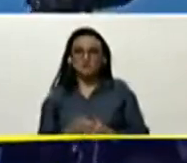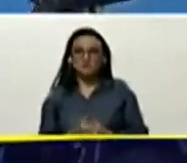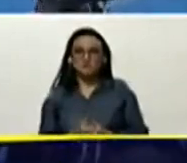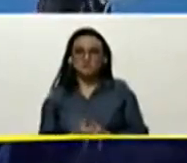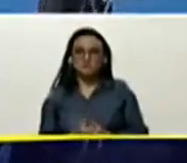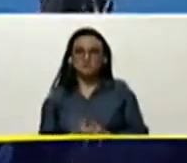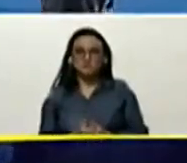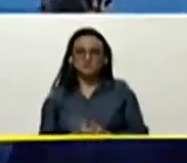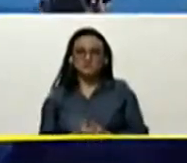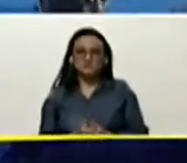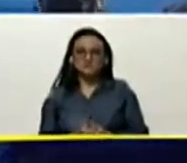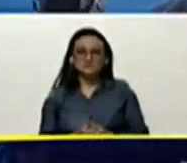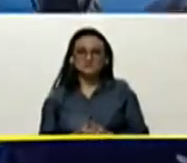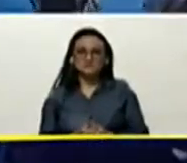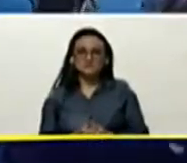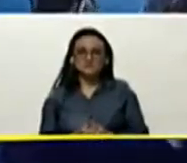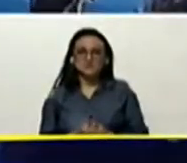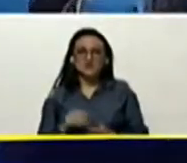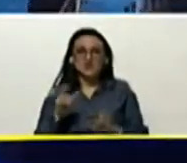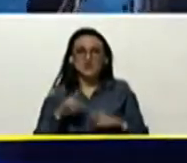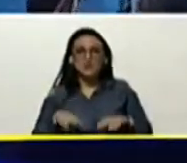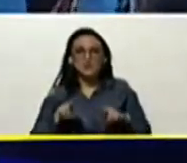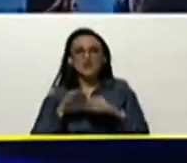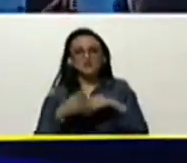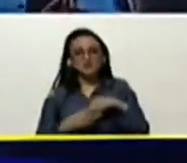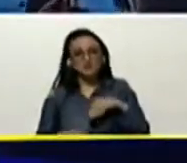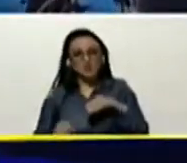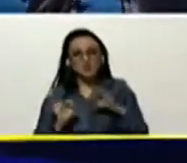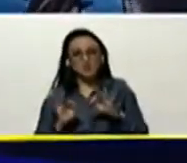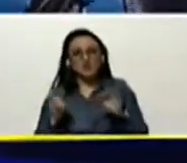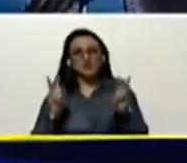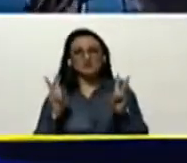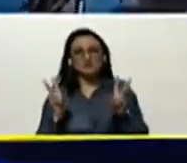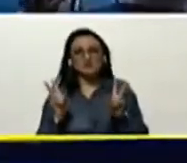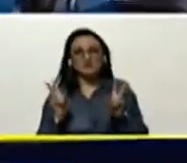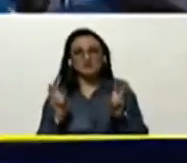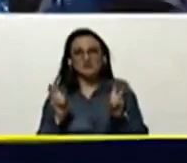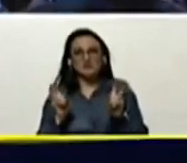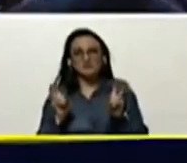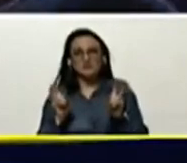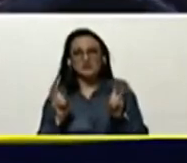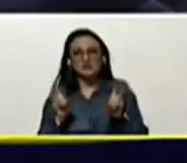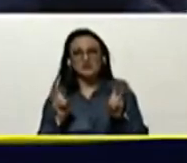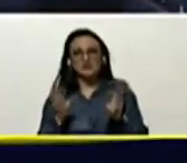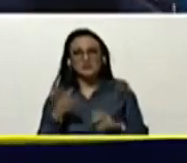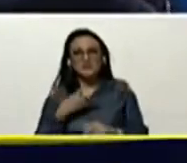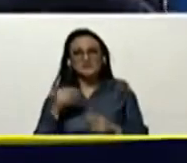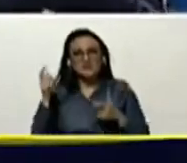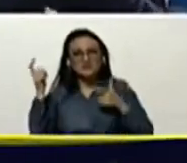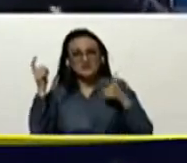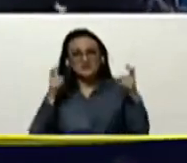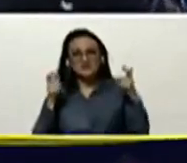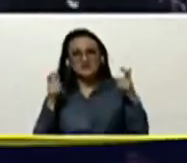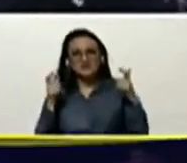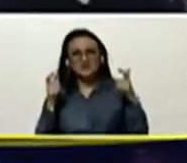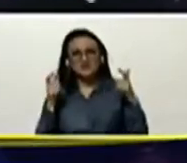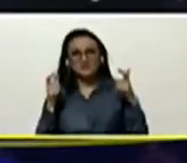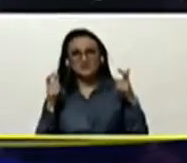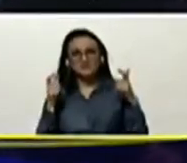el TIAR y el UNASUR y las referencias que usted hace cuando el presidente Chávez